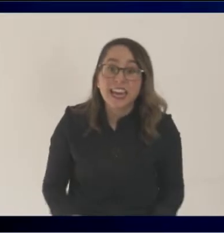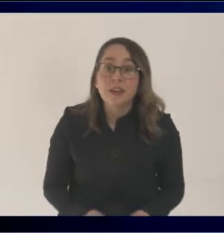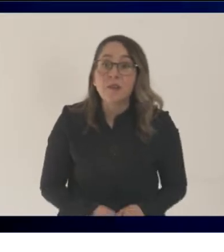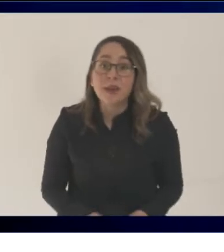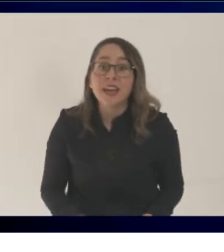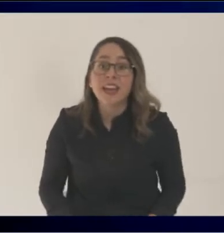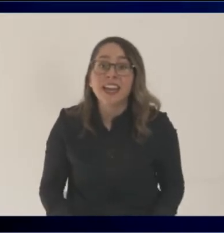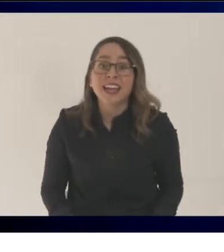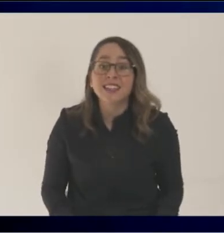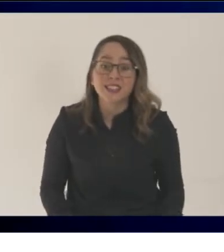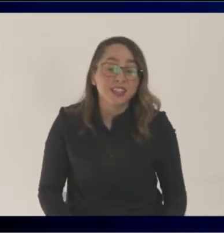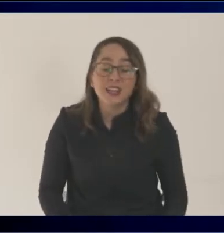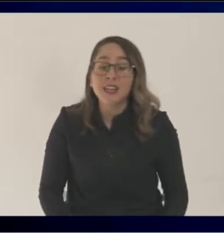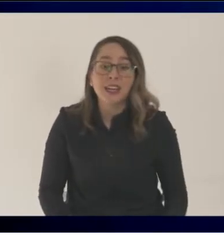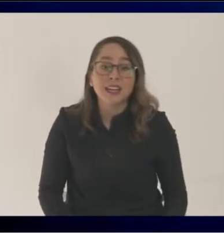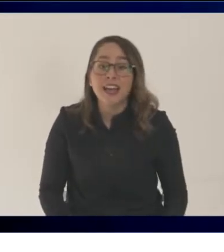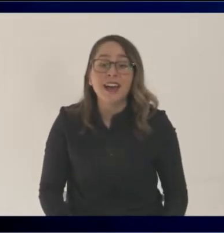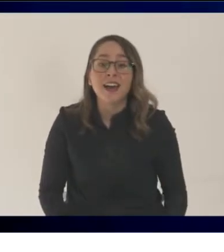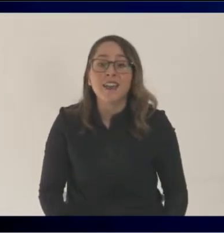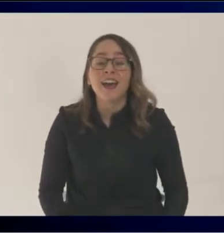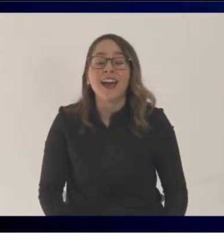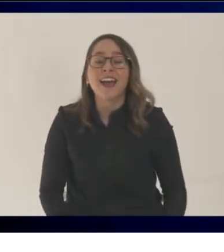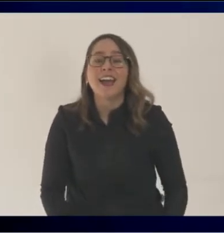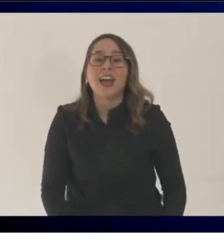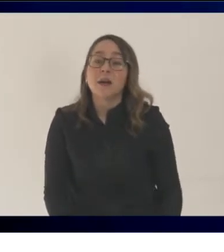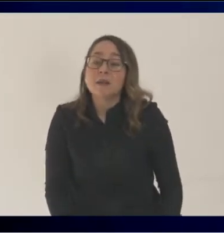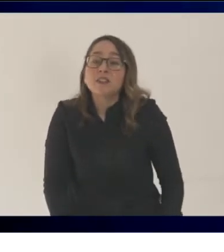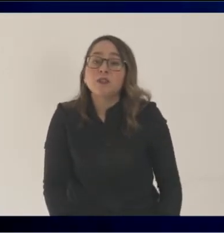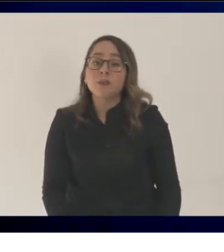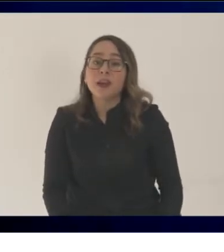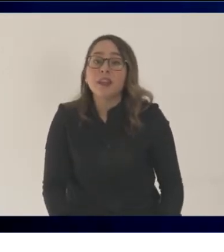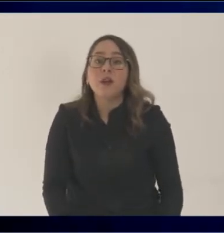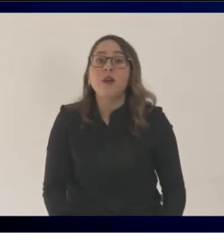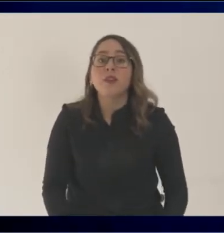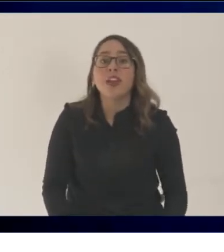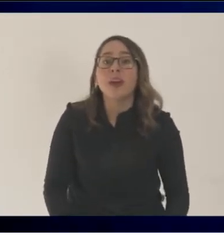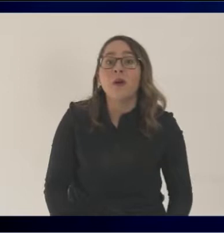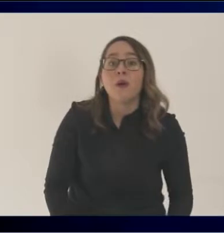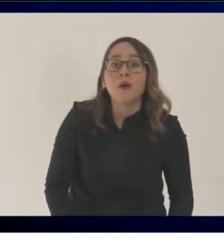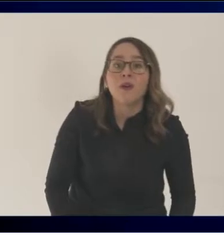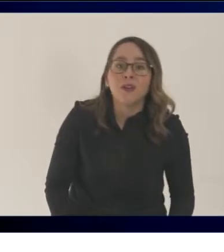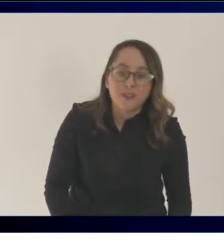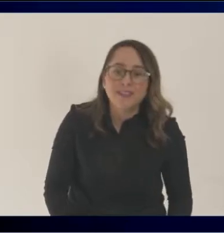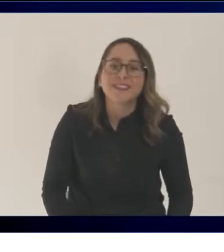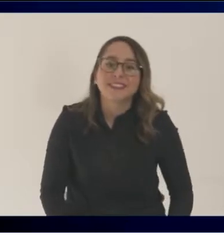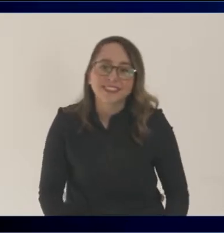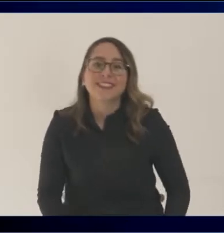Sé que no merecía nada, mas tu perdón llegó.